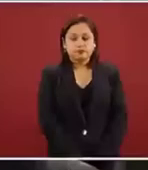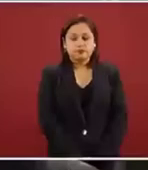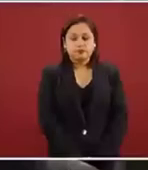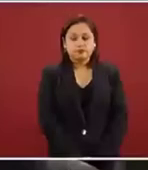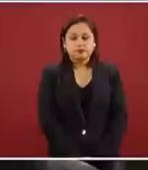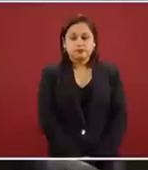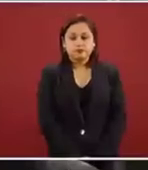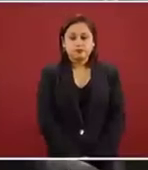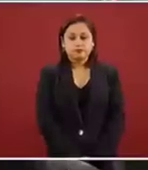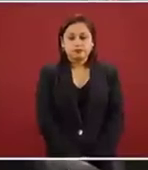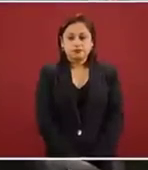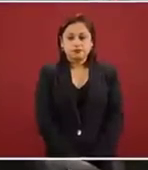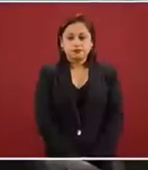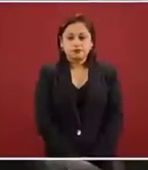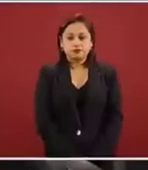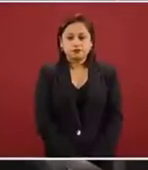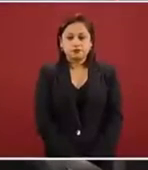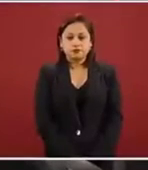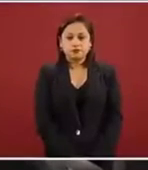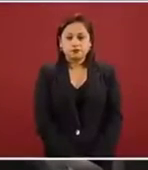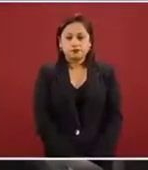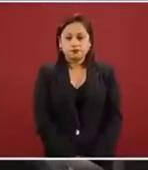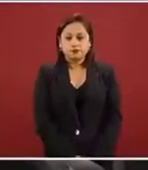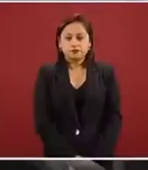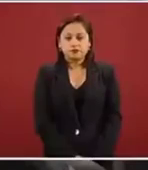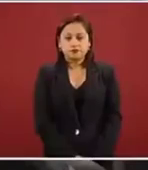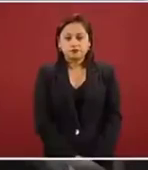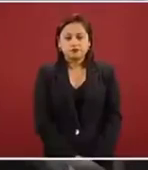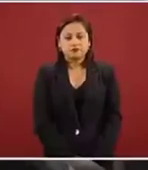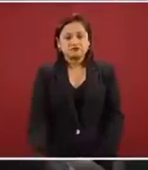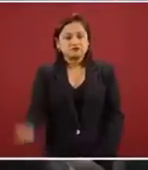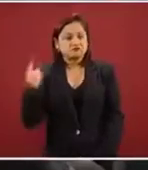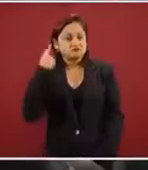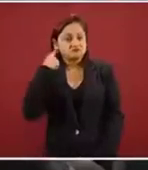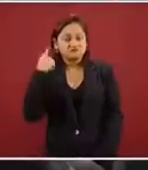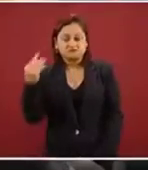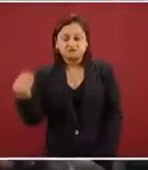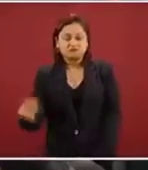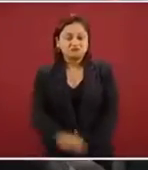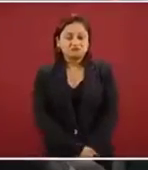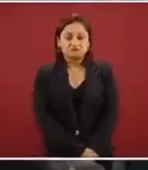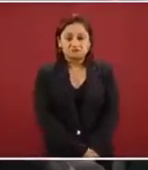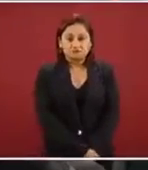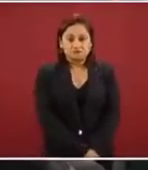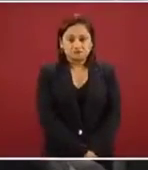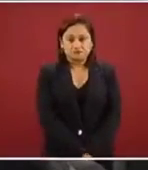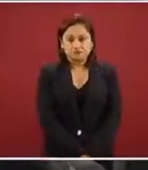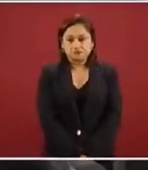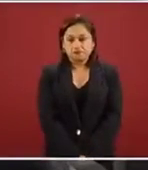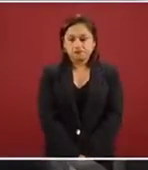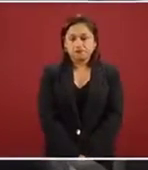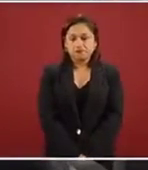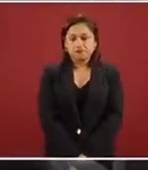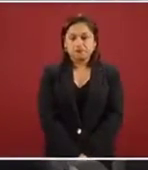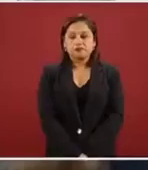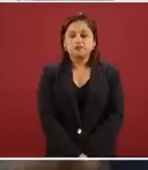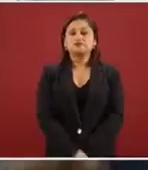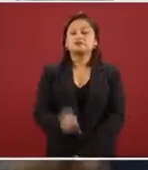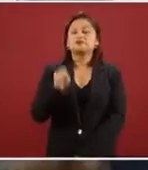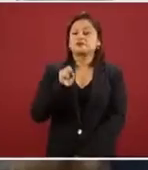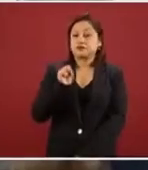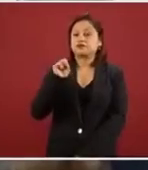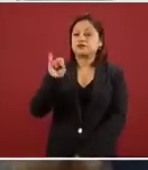económica es toda una amalgama de políticas que están ausentes ahorita. Sí, ya las hemos platicado aquí. Ya las